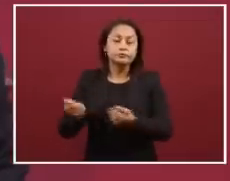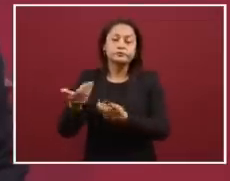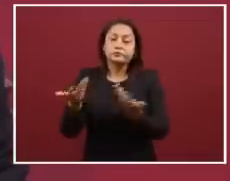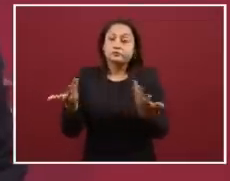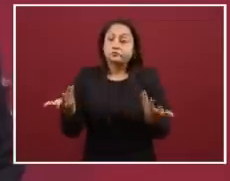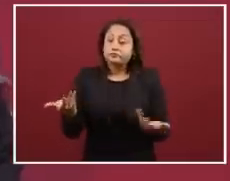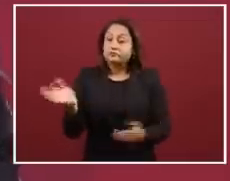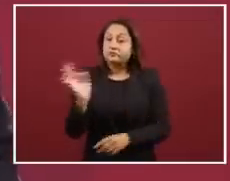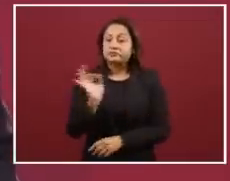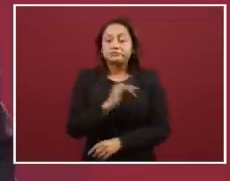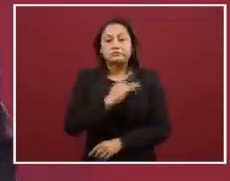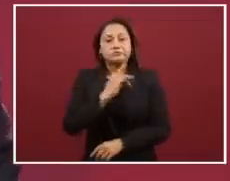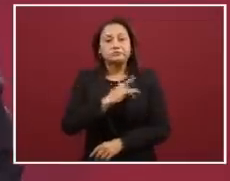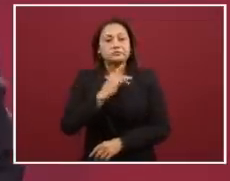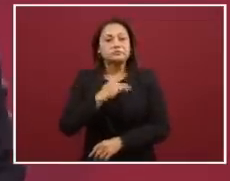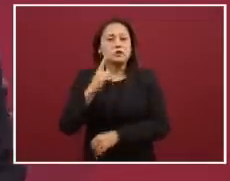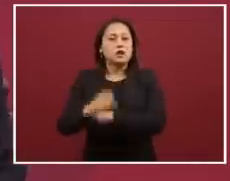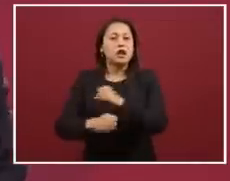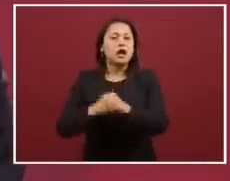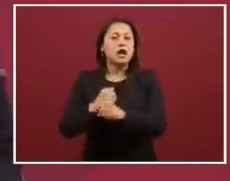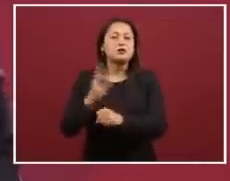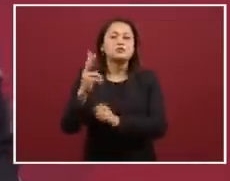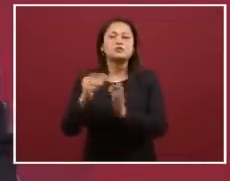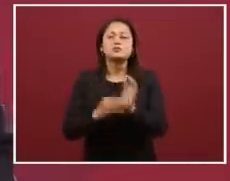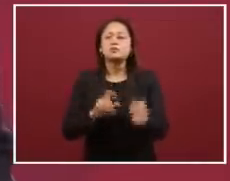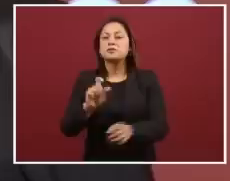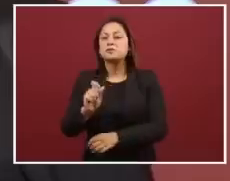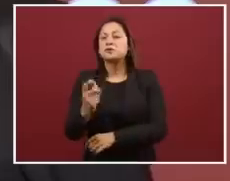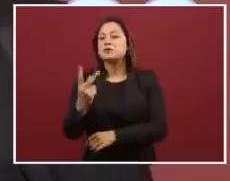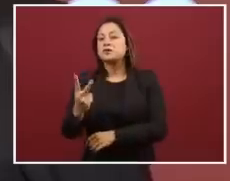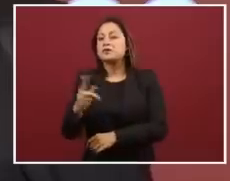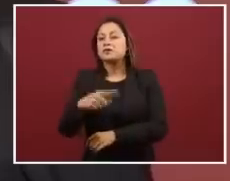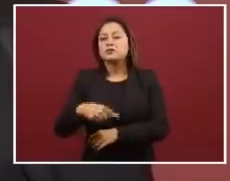el 22 más o menos proyectado más de